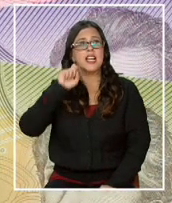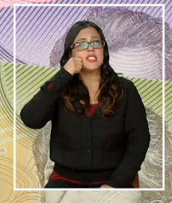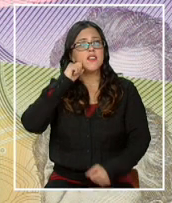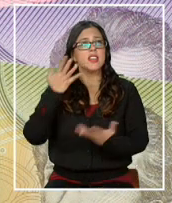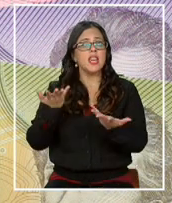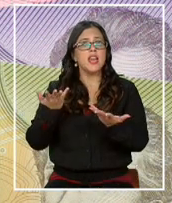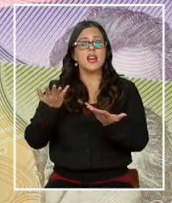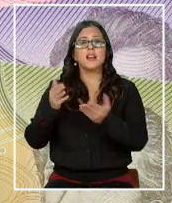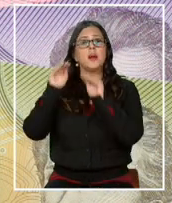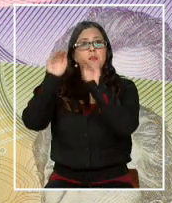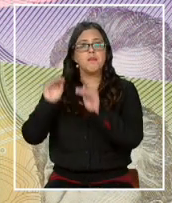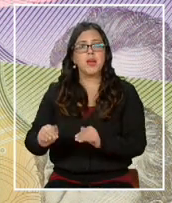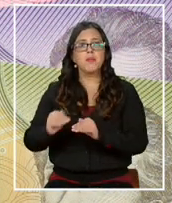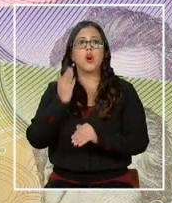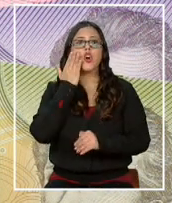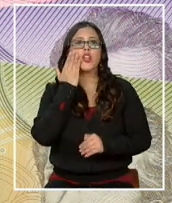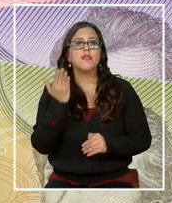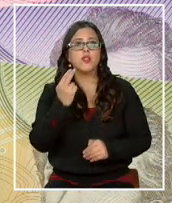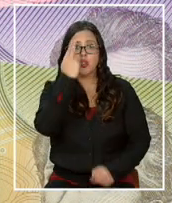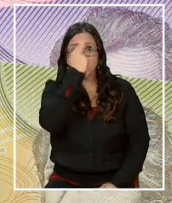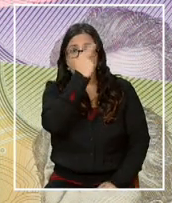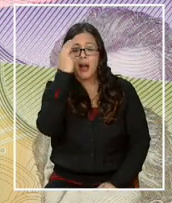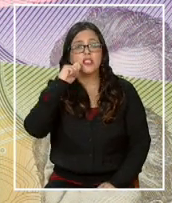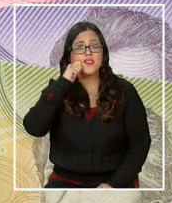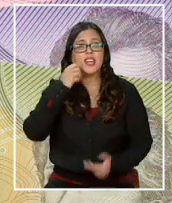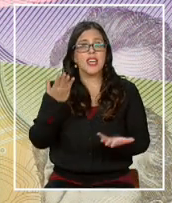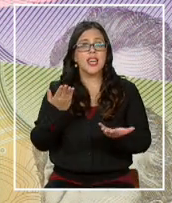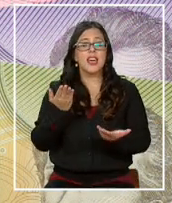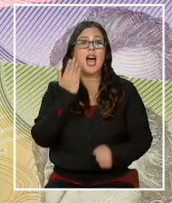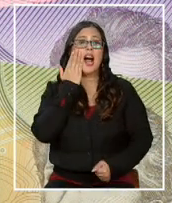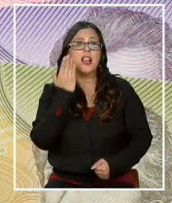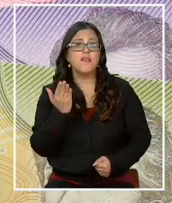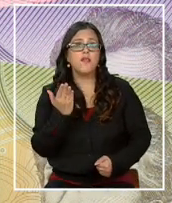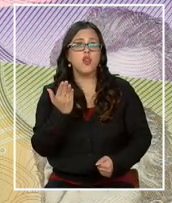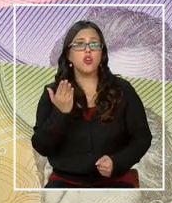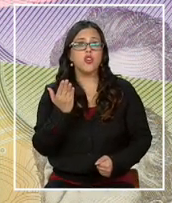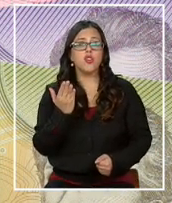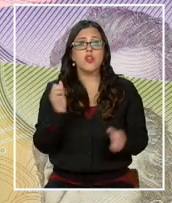lo hecho con el bono marzo, es decir, al actual bono invierno, que es de